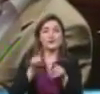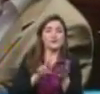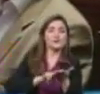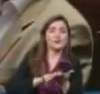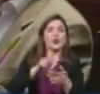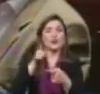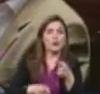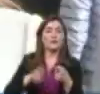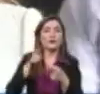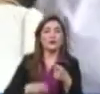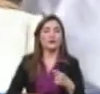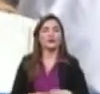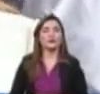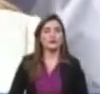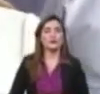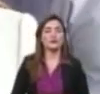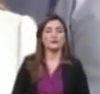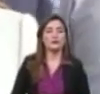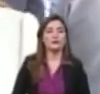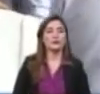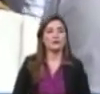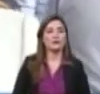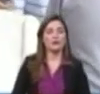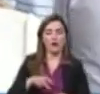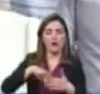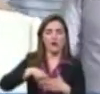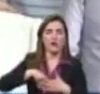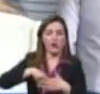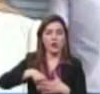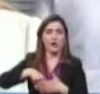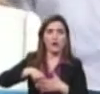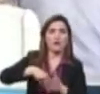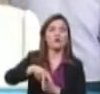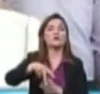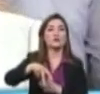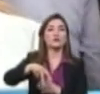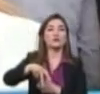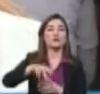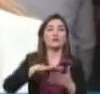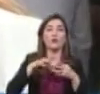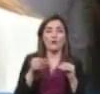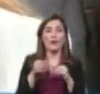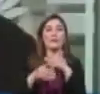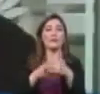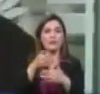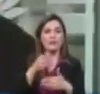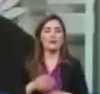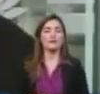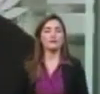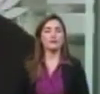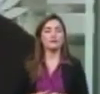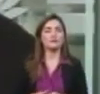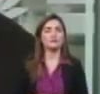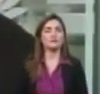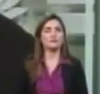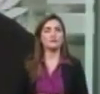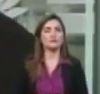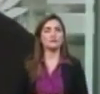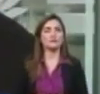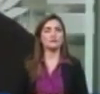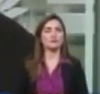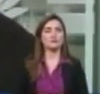quórum para instalarse. Resolver la traba a la cual nos enfrentábamos para poder lograr estos avances. Creo que va a